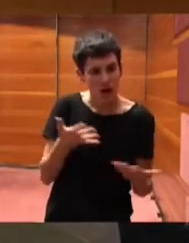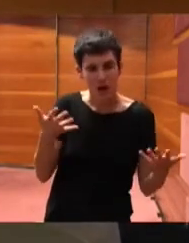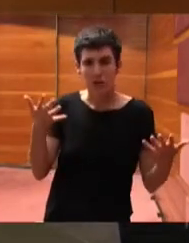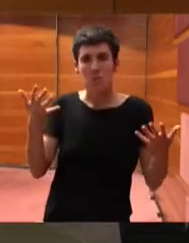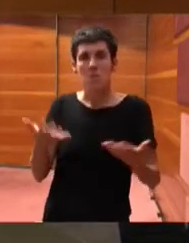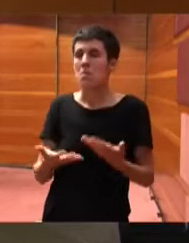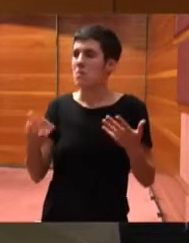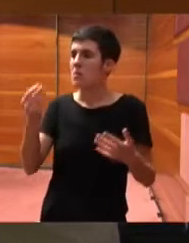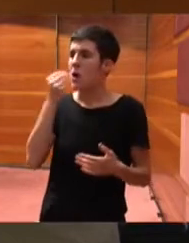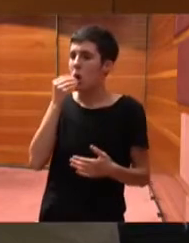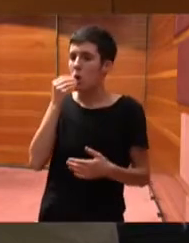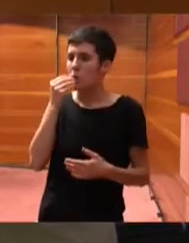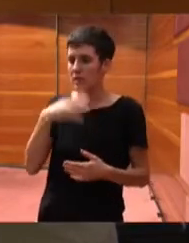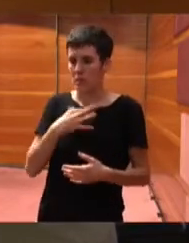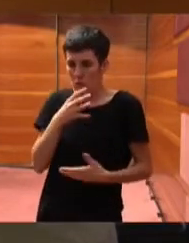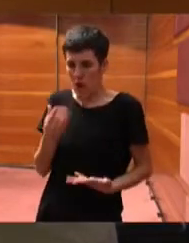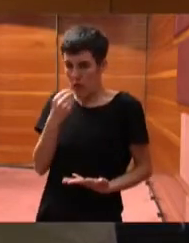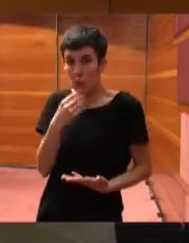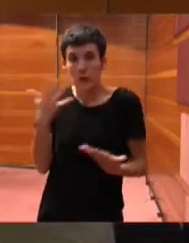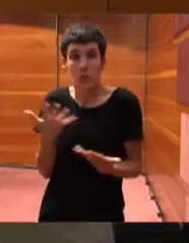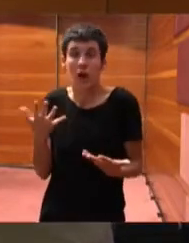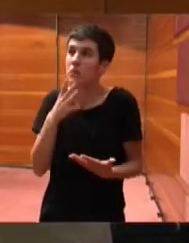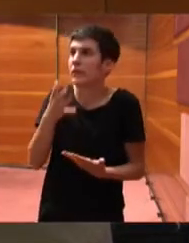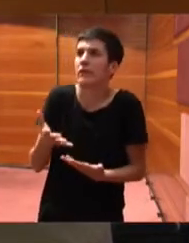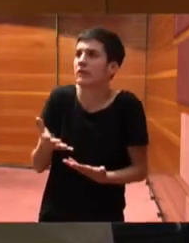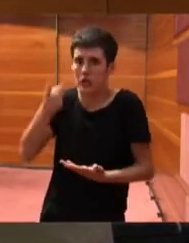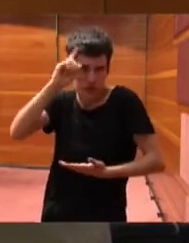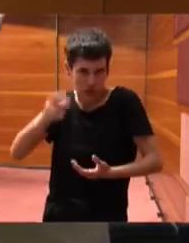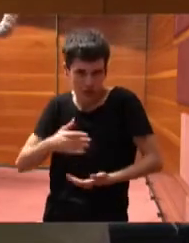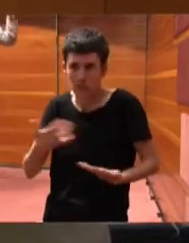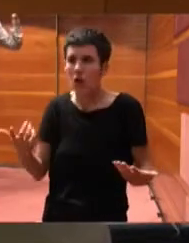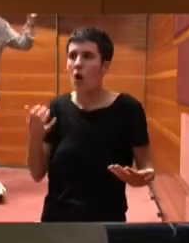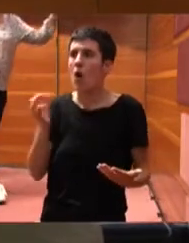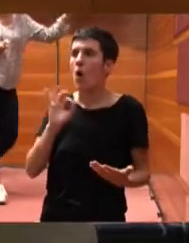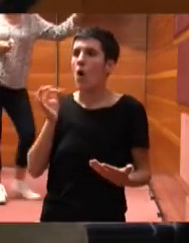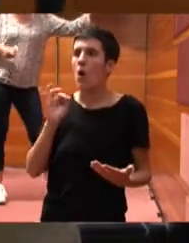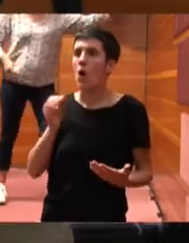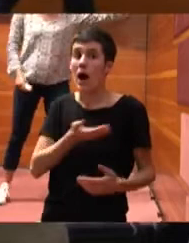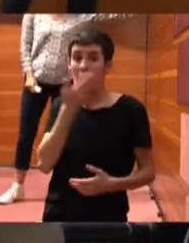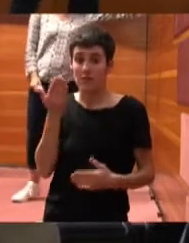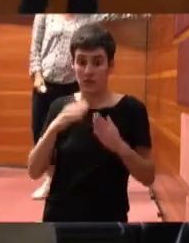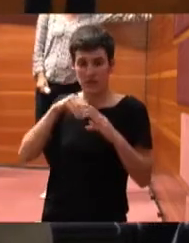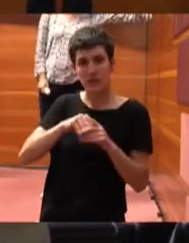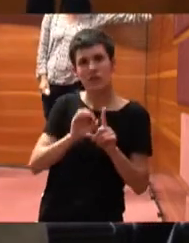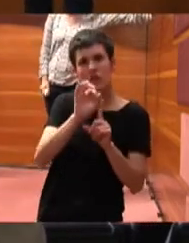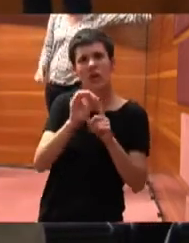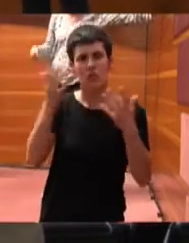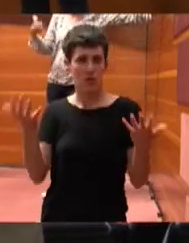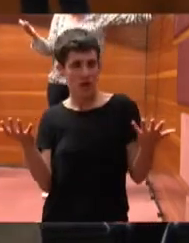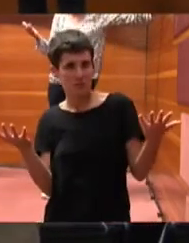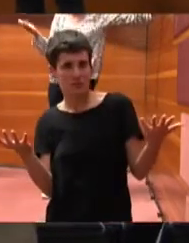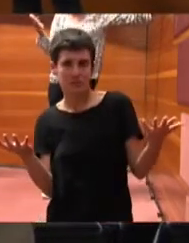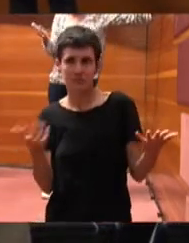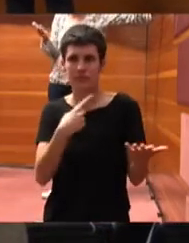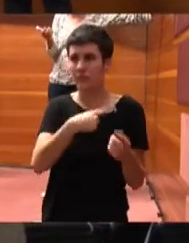qué alimentos puedo comer ahora, por lo que sea, a qué grados pongo la calefacción en mi casa, ¿vale?